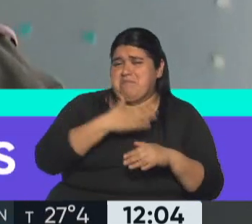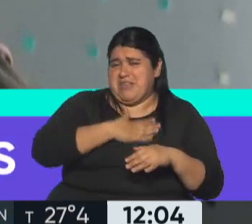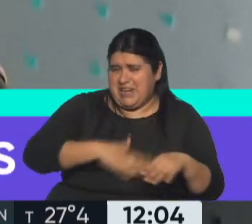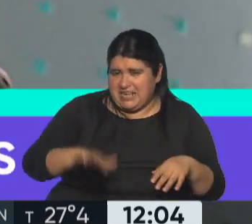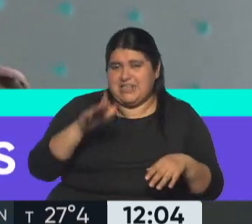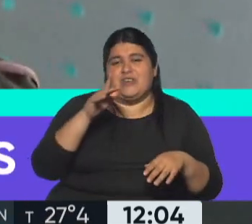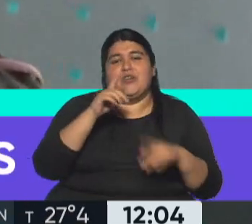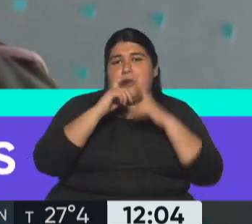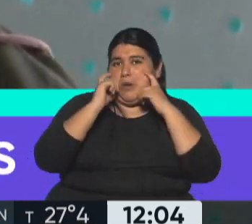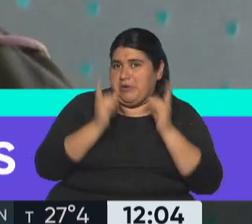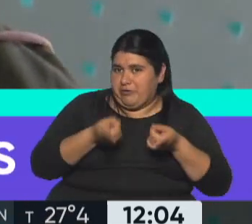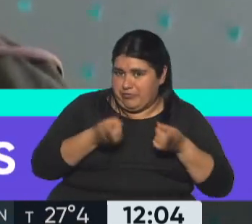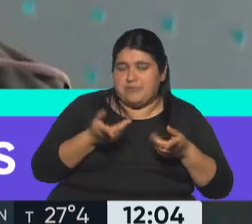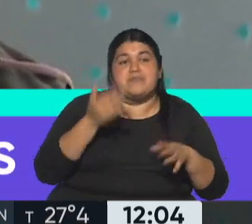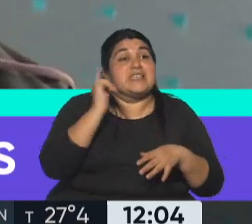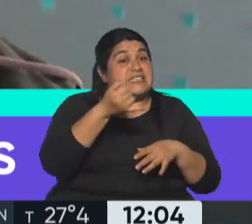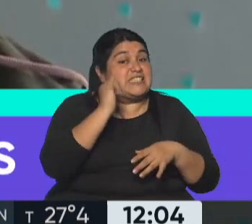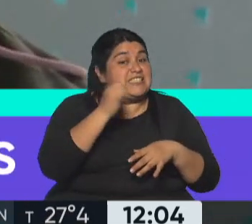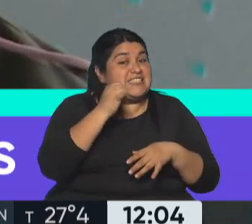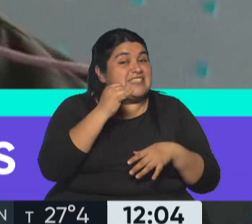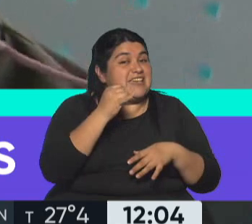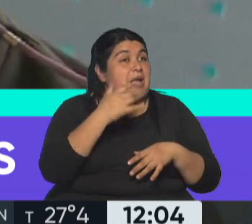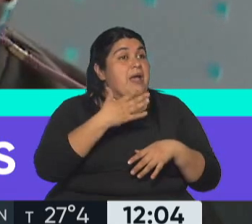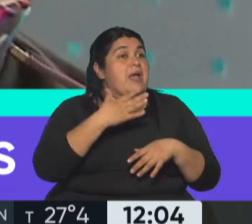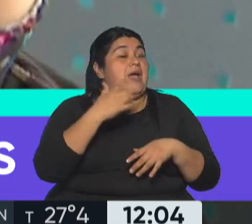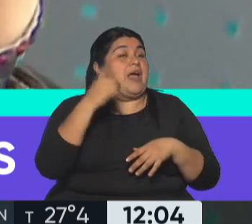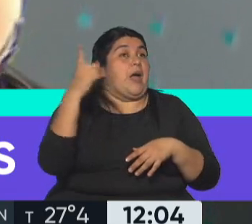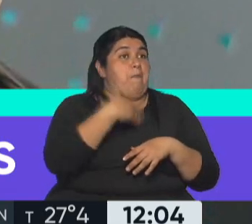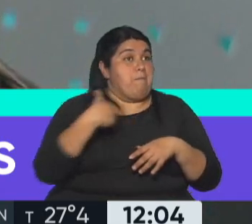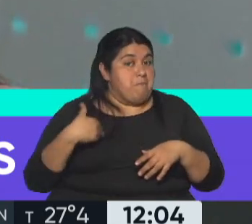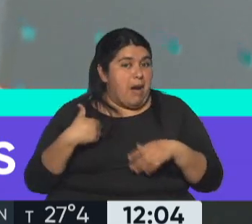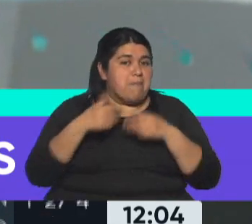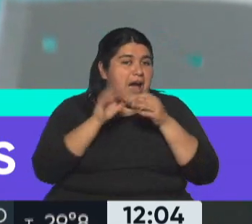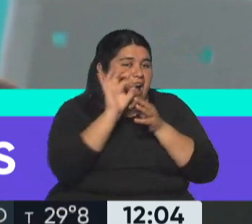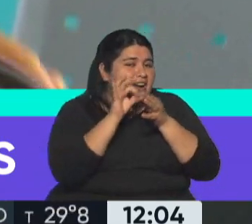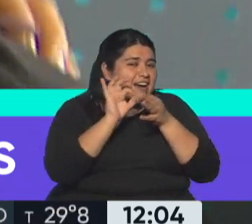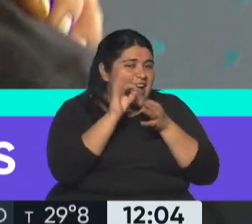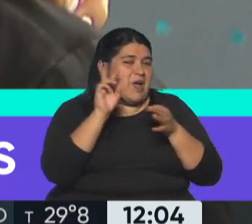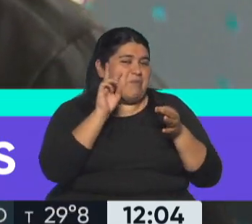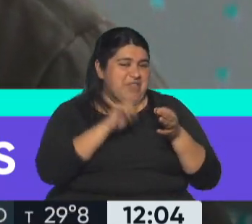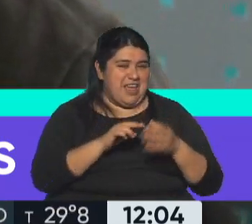barbijo. Sí, mi mamá me hizo esto. Ay, contanos, ¿qué te hizo?